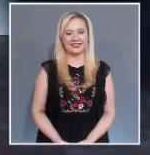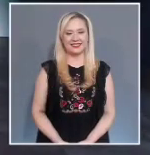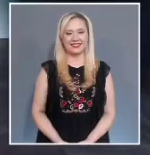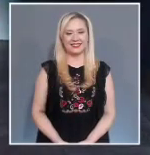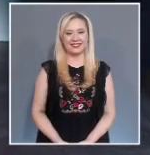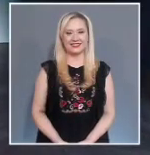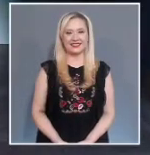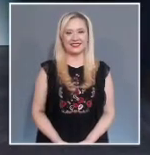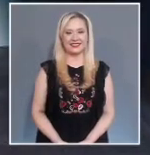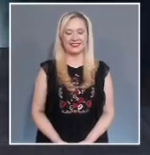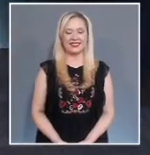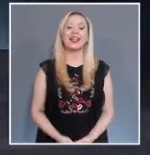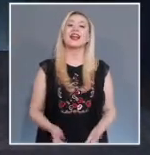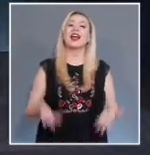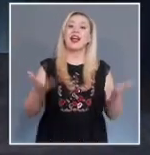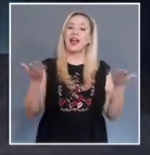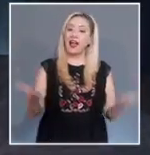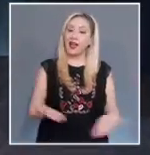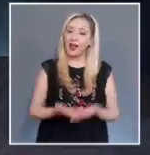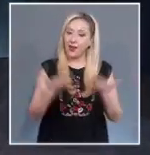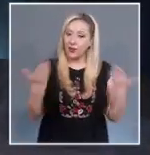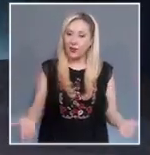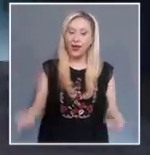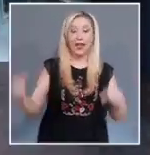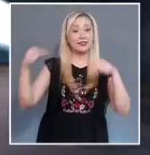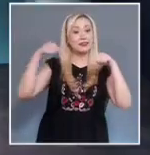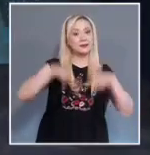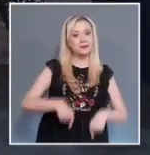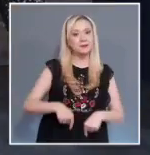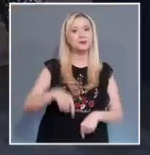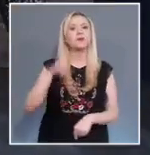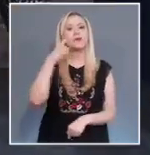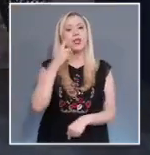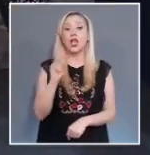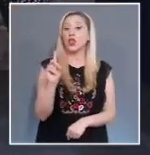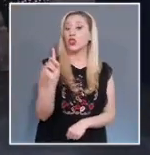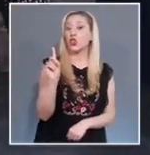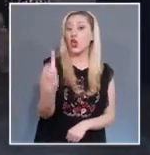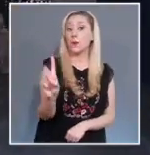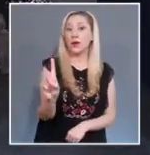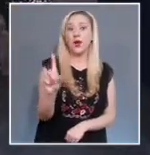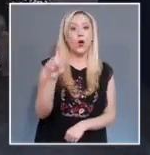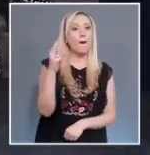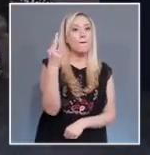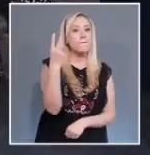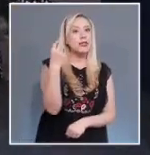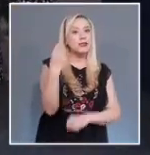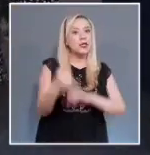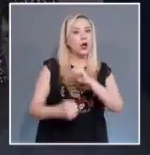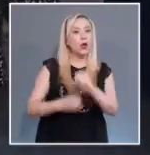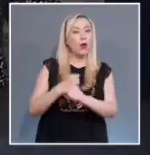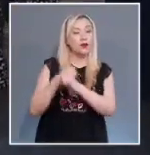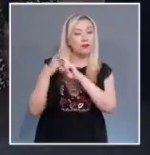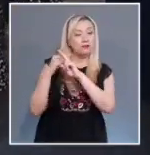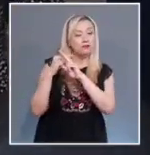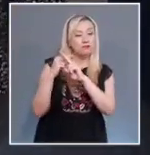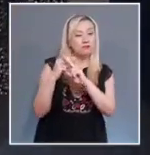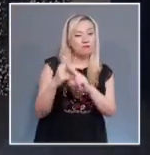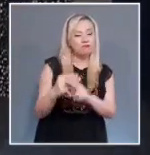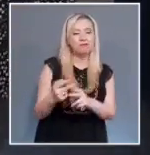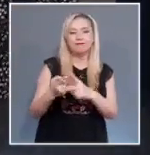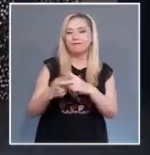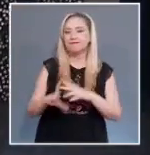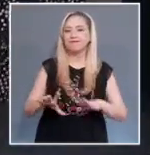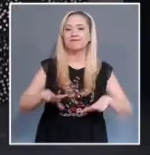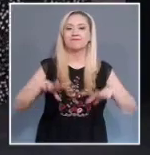Y efectivamente ya estamos de regreso. Fíjese que este domingo se cumplen 25 años de la entrada en operación de la